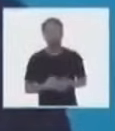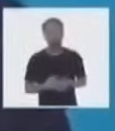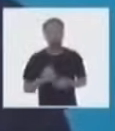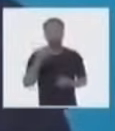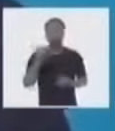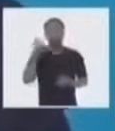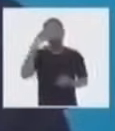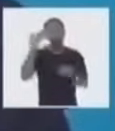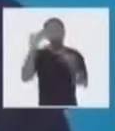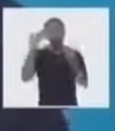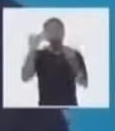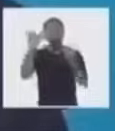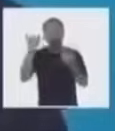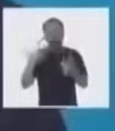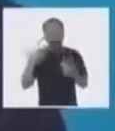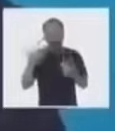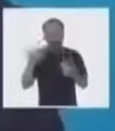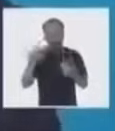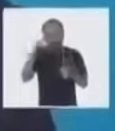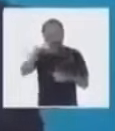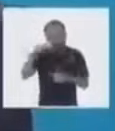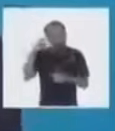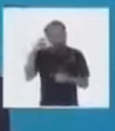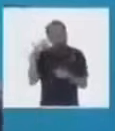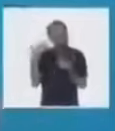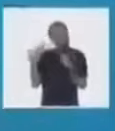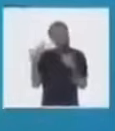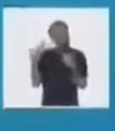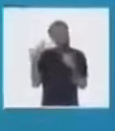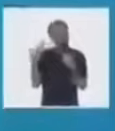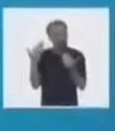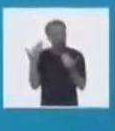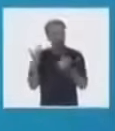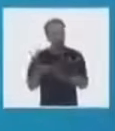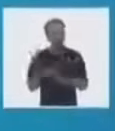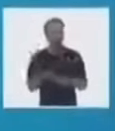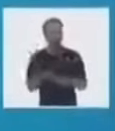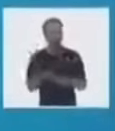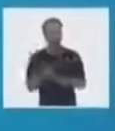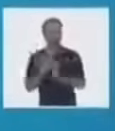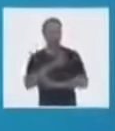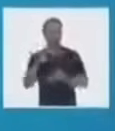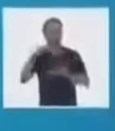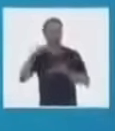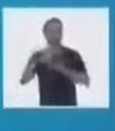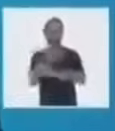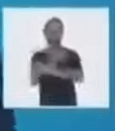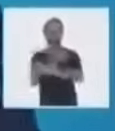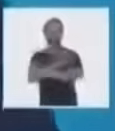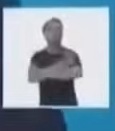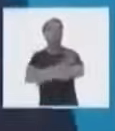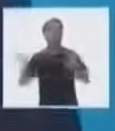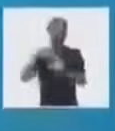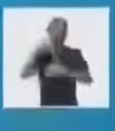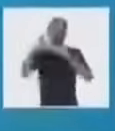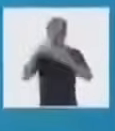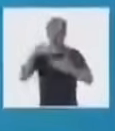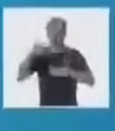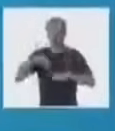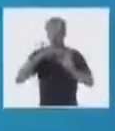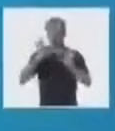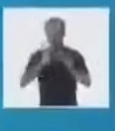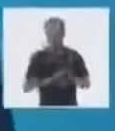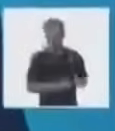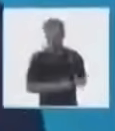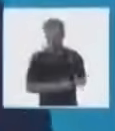Nicole me decía... Yo veo un escenario de un sistema político que está todavía abierto y que va a ser una cosa totalmente inesperada de lo que estamos. A